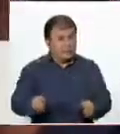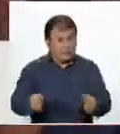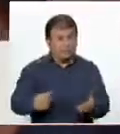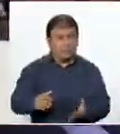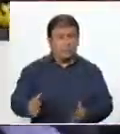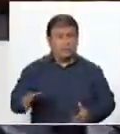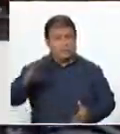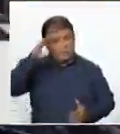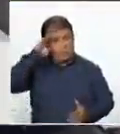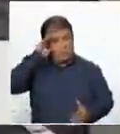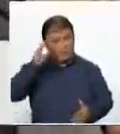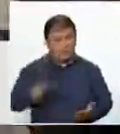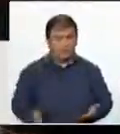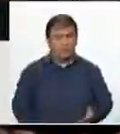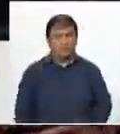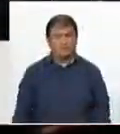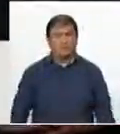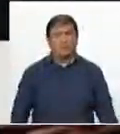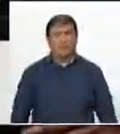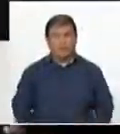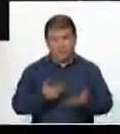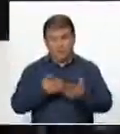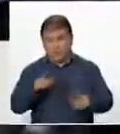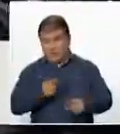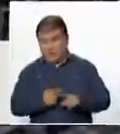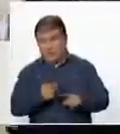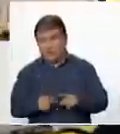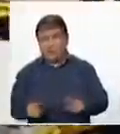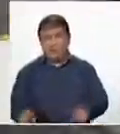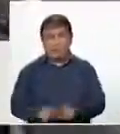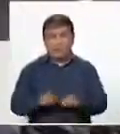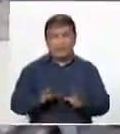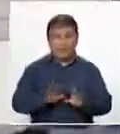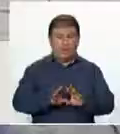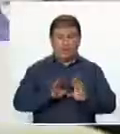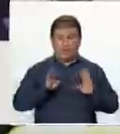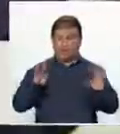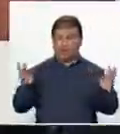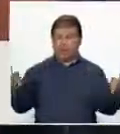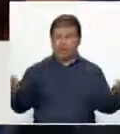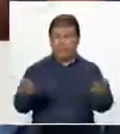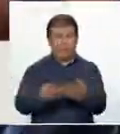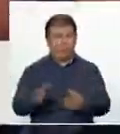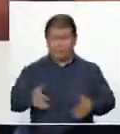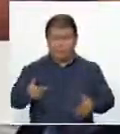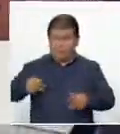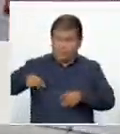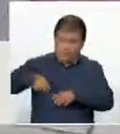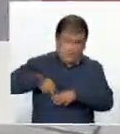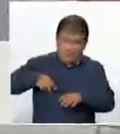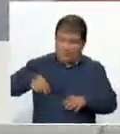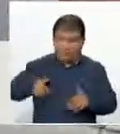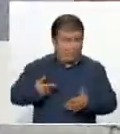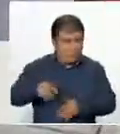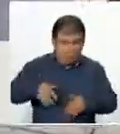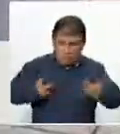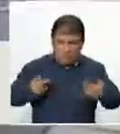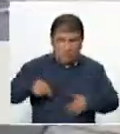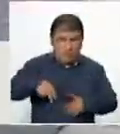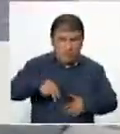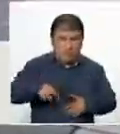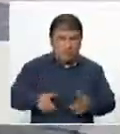la policía, División Centro, según lo que veo acá en el patrullero. Han cercado la zona, se impide el paso también por aquí para que se desarrollen las